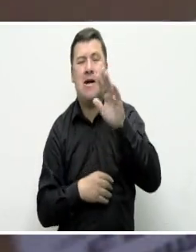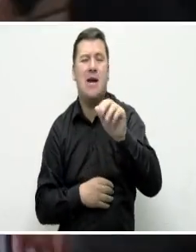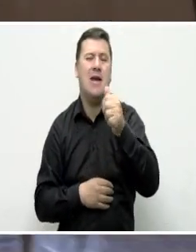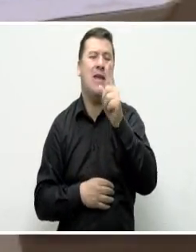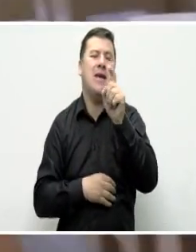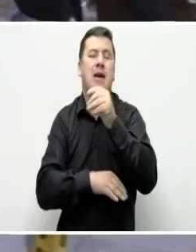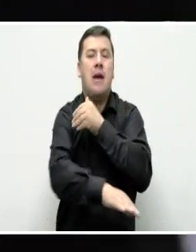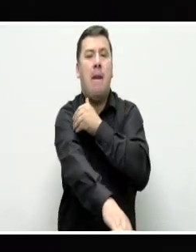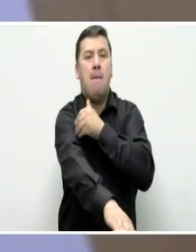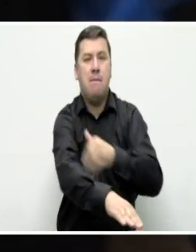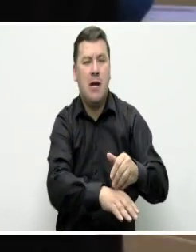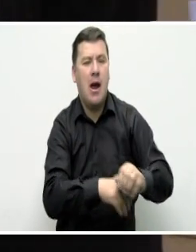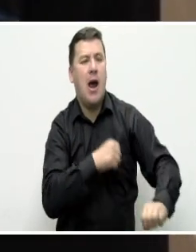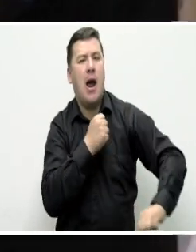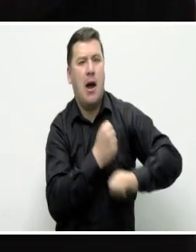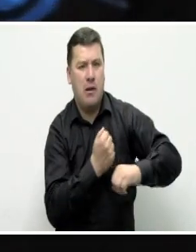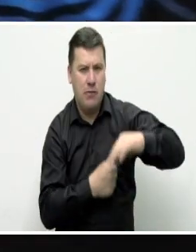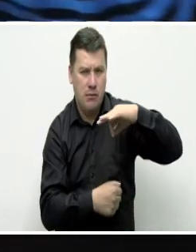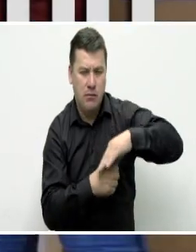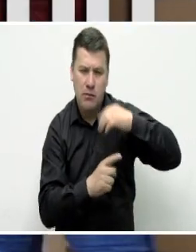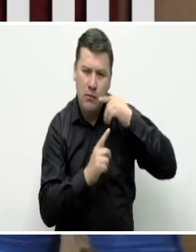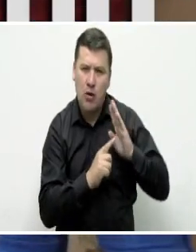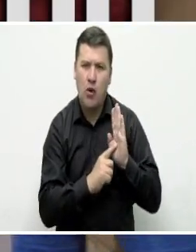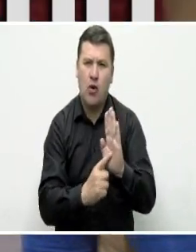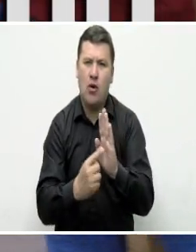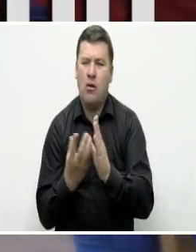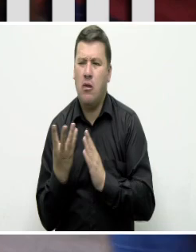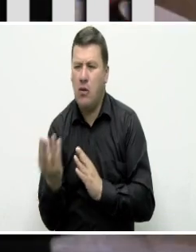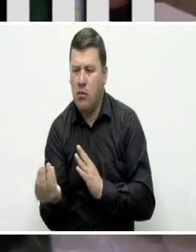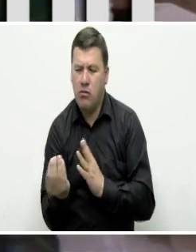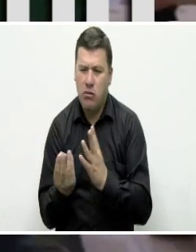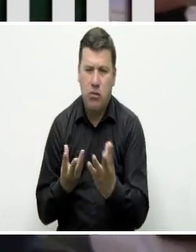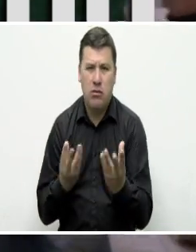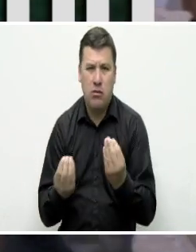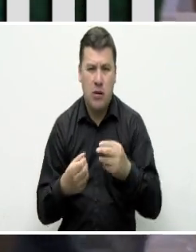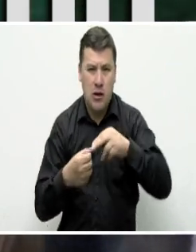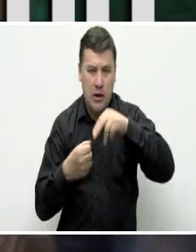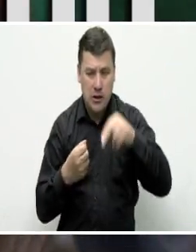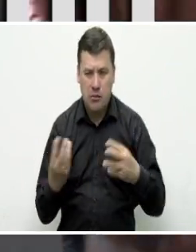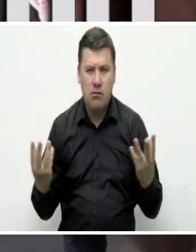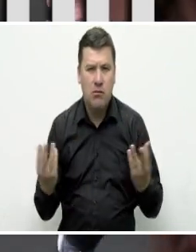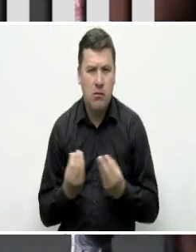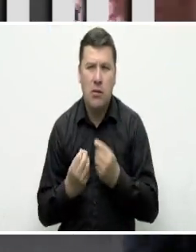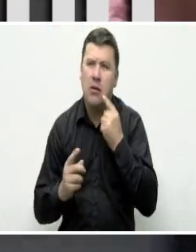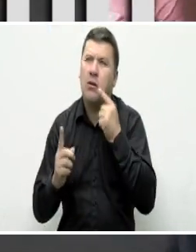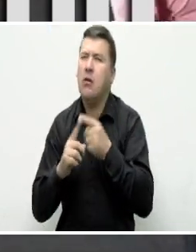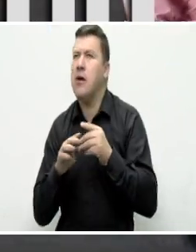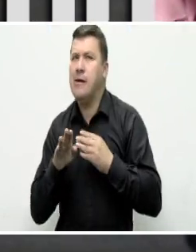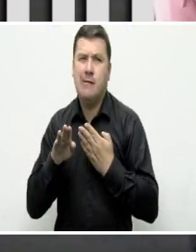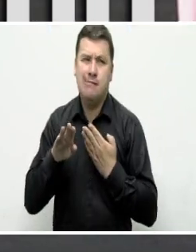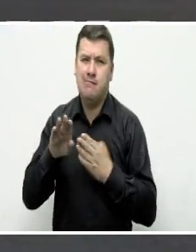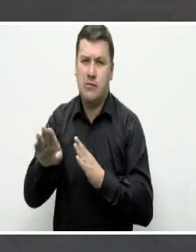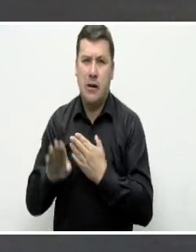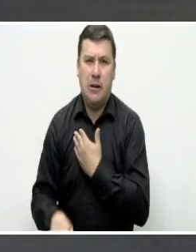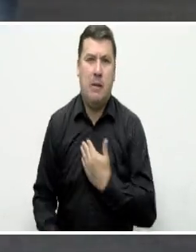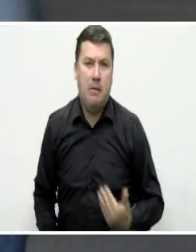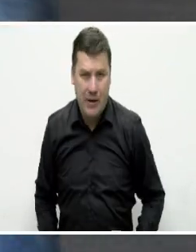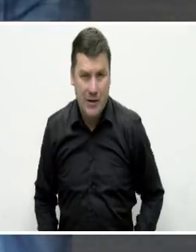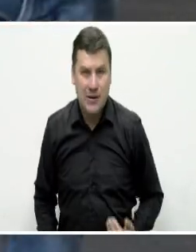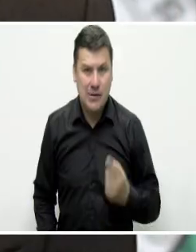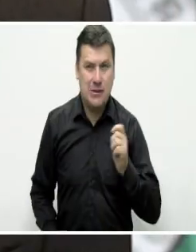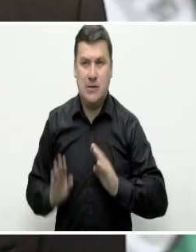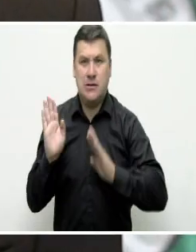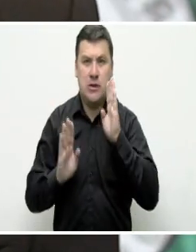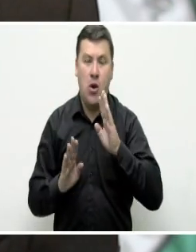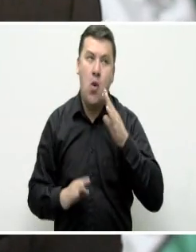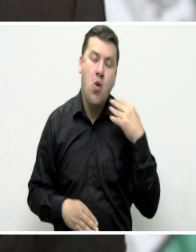16 millones de apoyos que presentaron grupos significativos de ciudadanos a la presidencia de la República. Pues estos son cifras